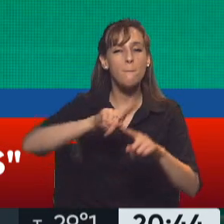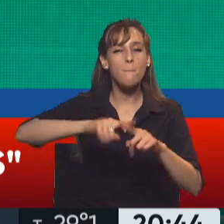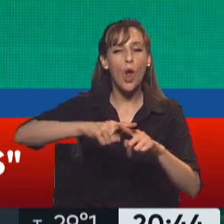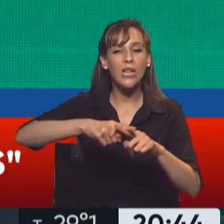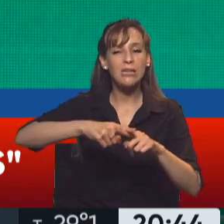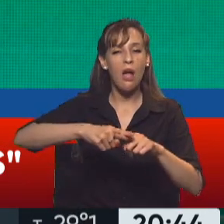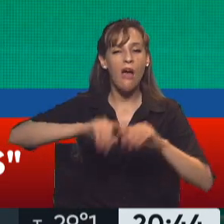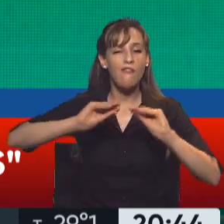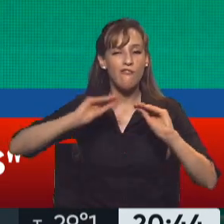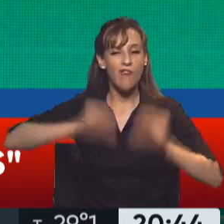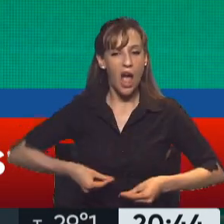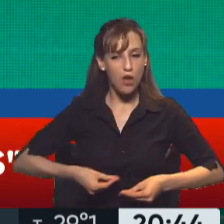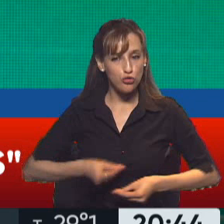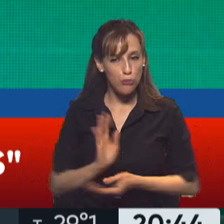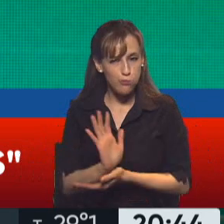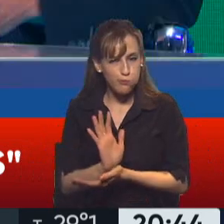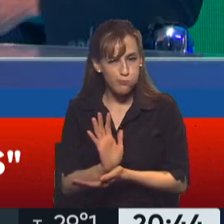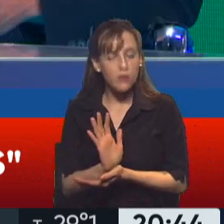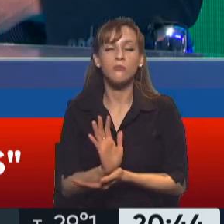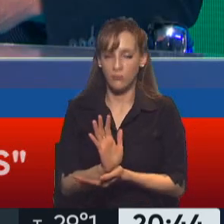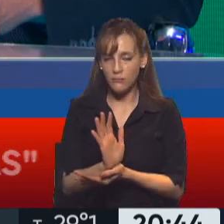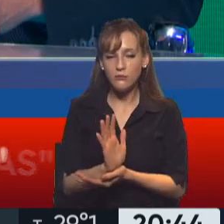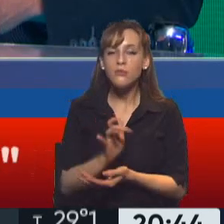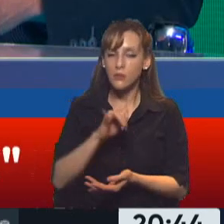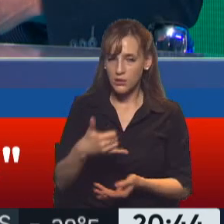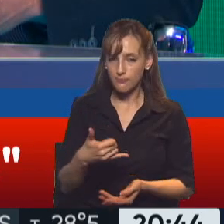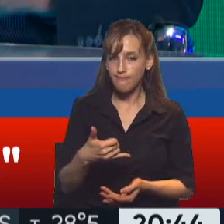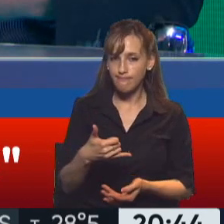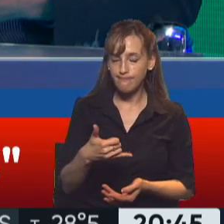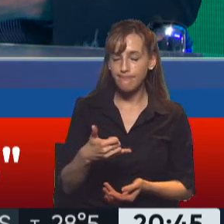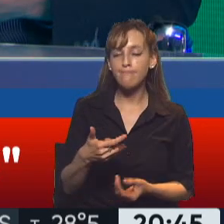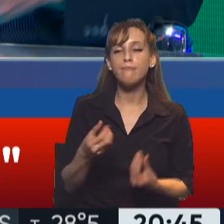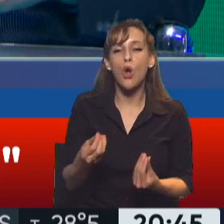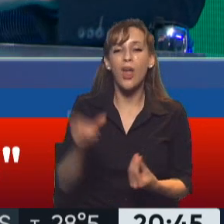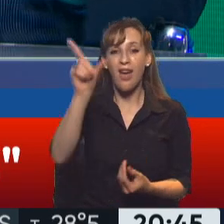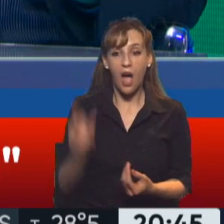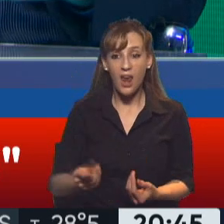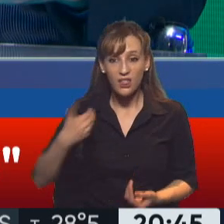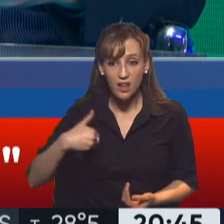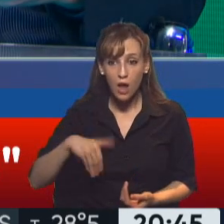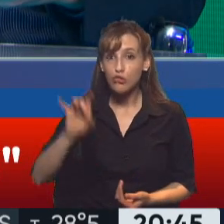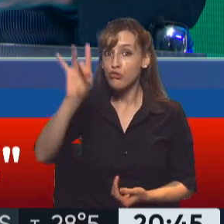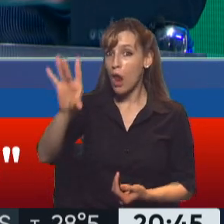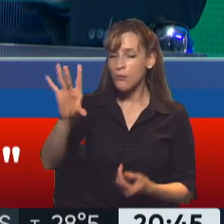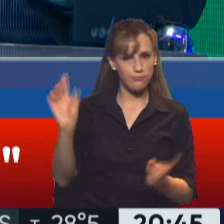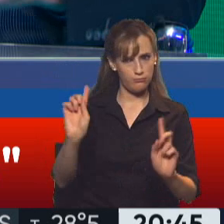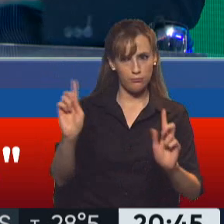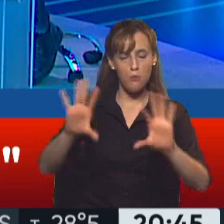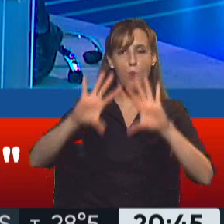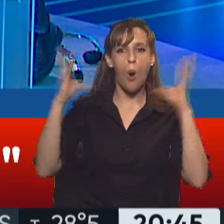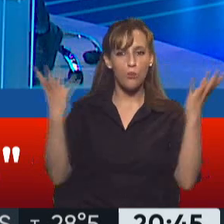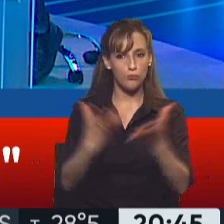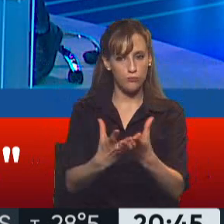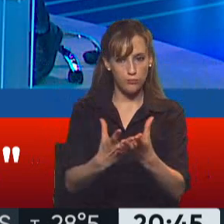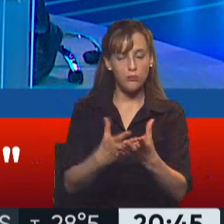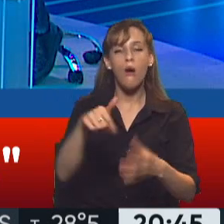voy a poner entre comillas, ¿no? Y me parece que sí, porque estamos, como decía, no solo en Argentina, sí, digo, esto es algo mundial, global, sí, en